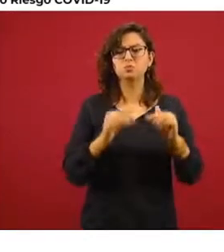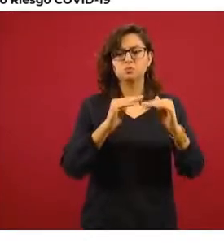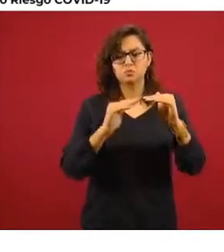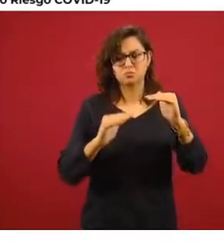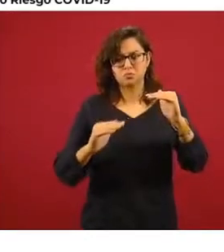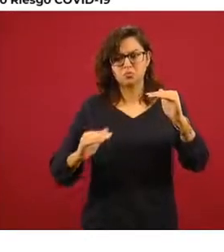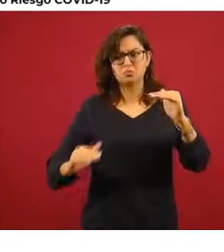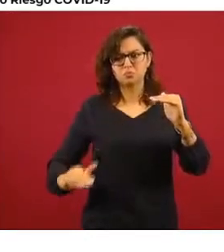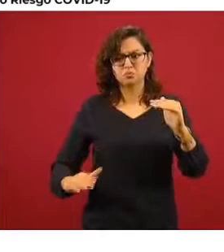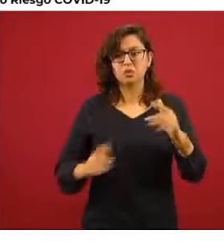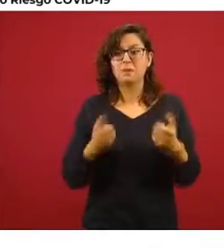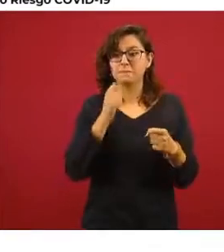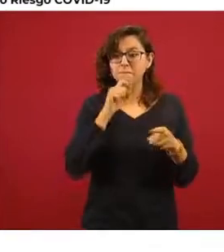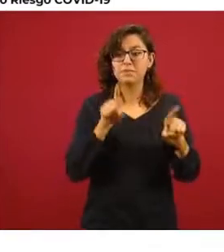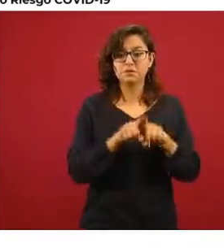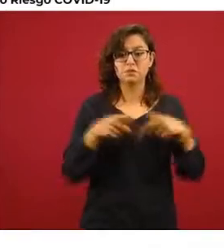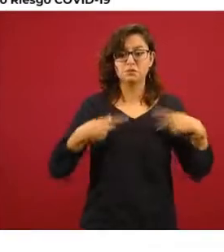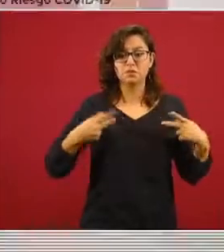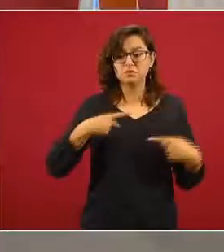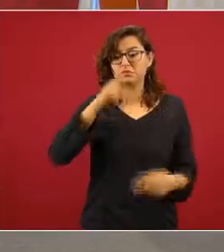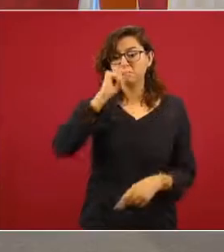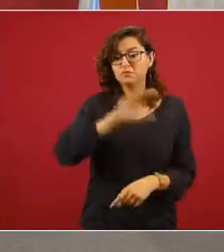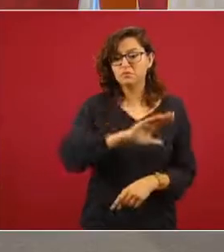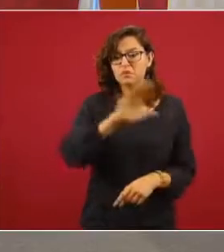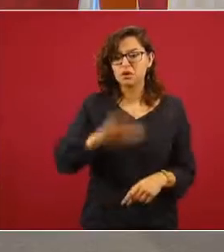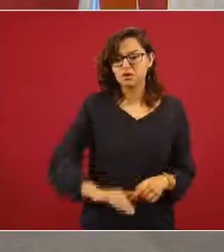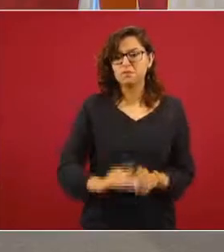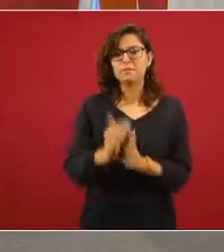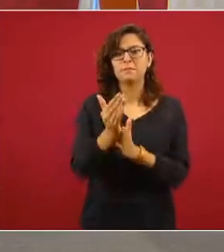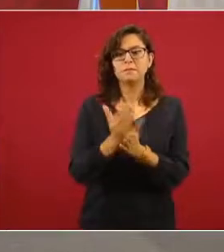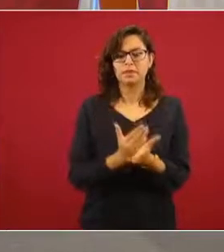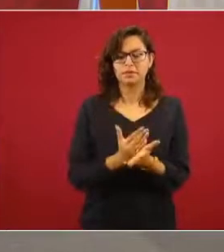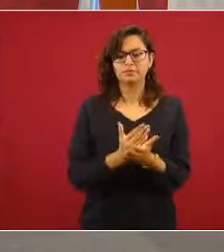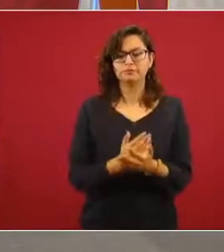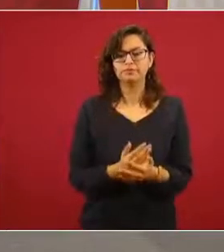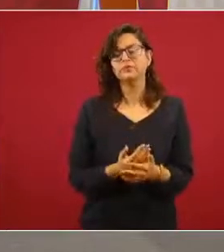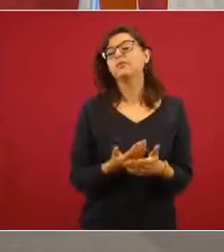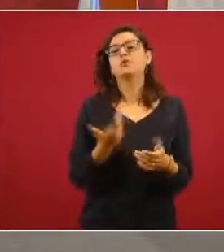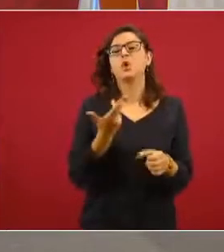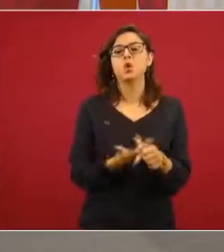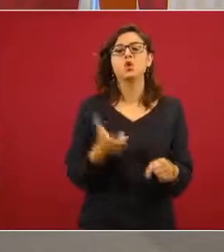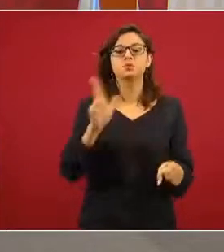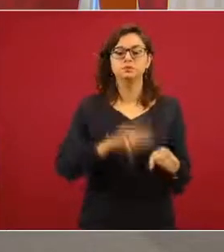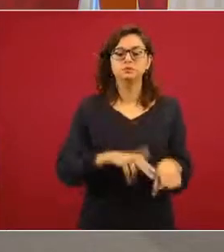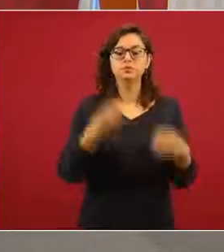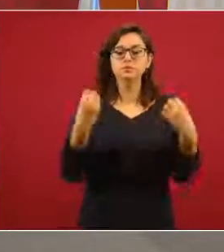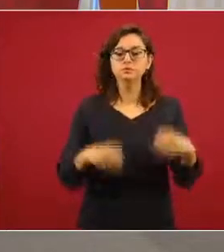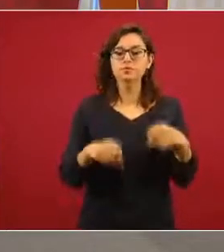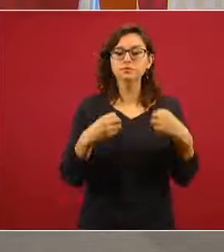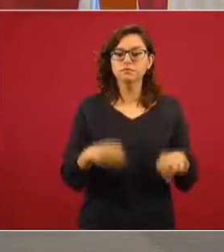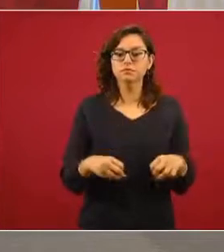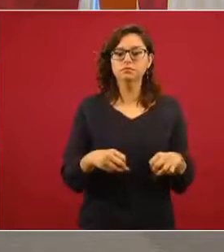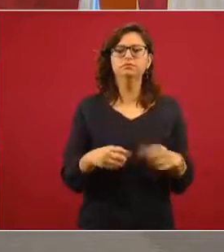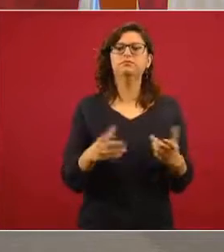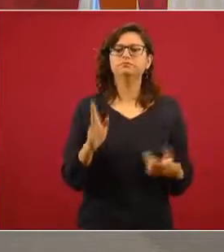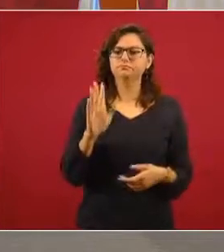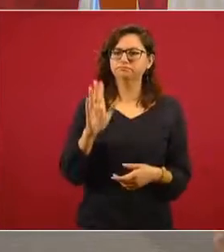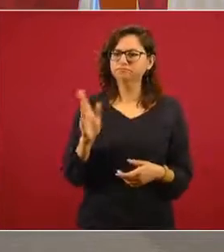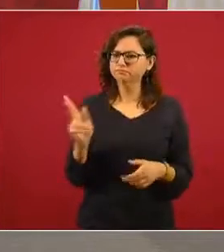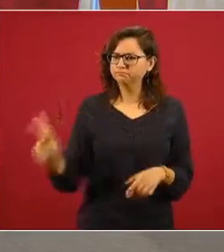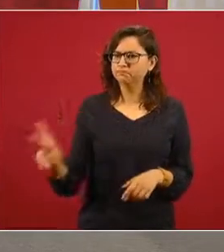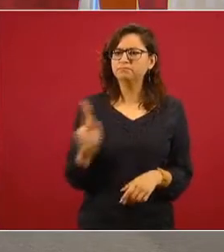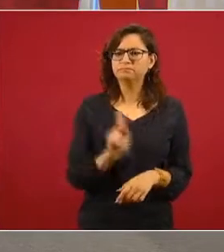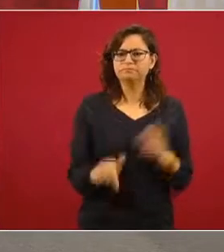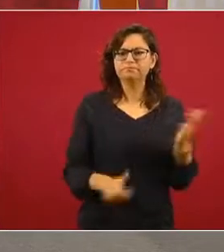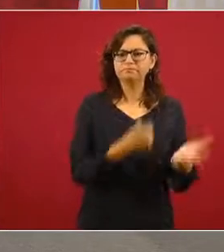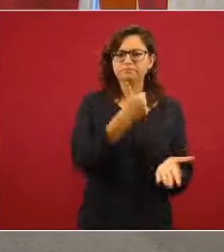de la mortalidad. La siguiente. La hospitalización, semejante a la Ciudad de México, pero con un desfase de 1 mes, llegó